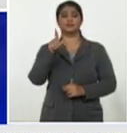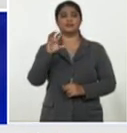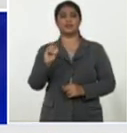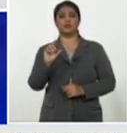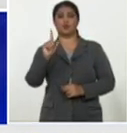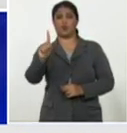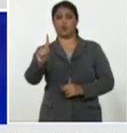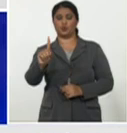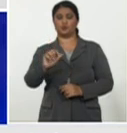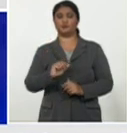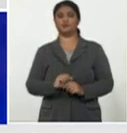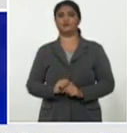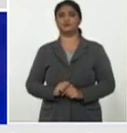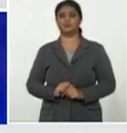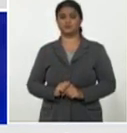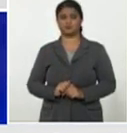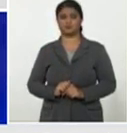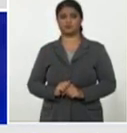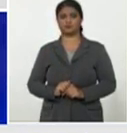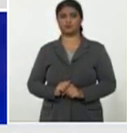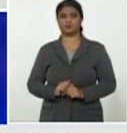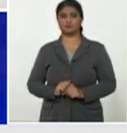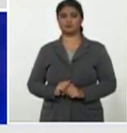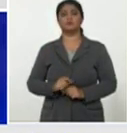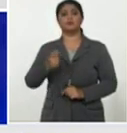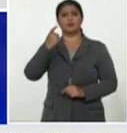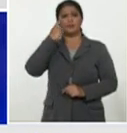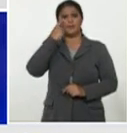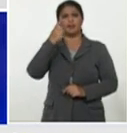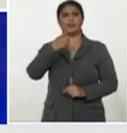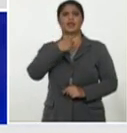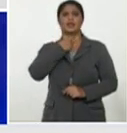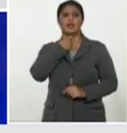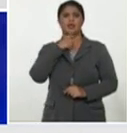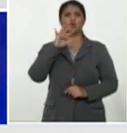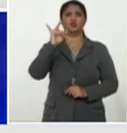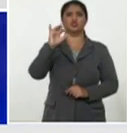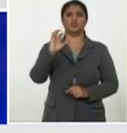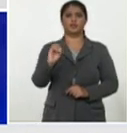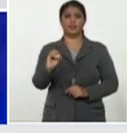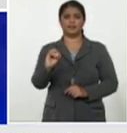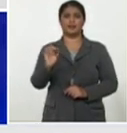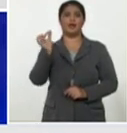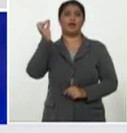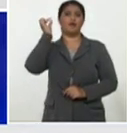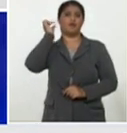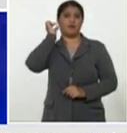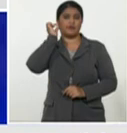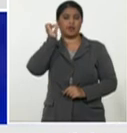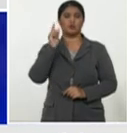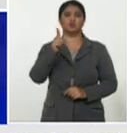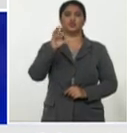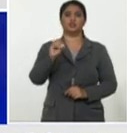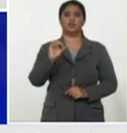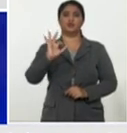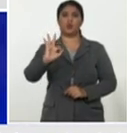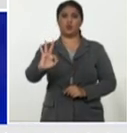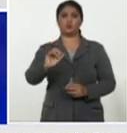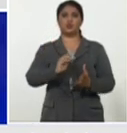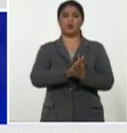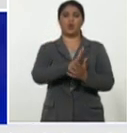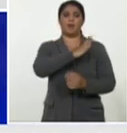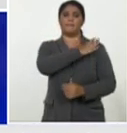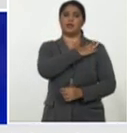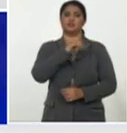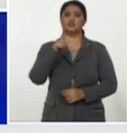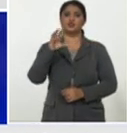70. Una cifra que se ha ido incrementando y que tiene que ver mucho con el comportamiento de la